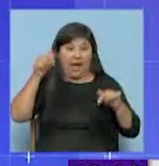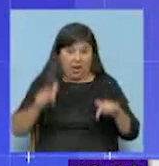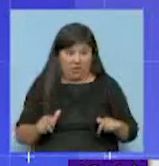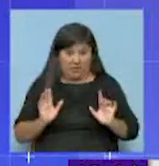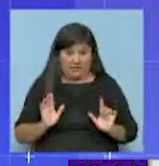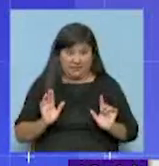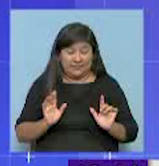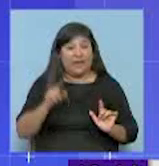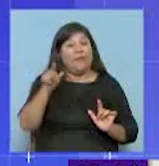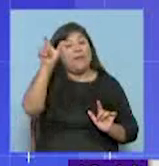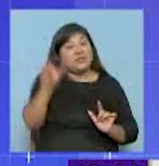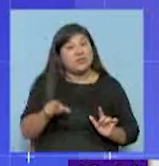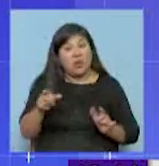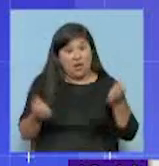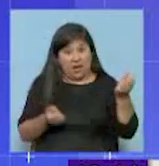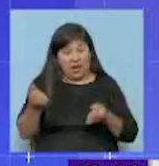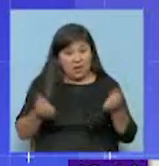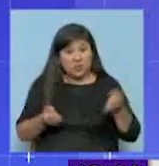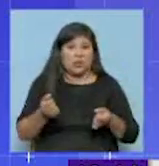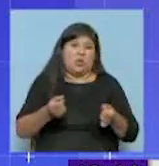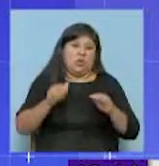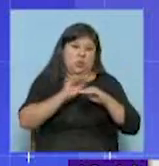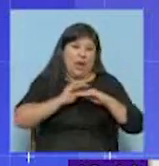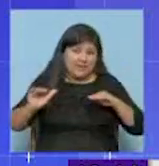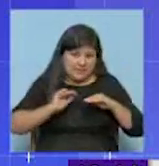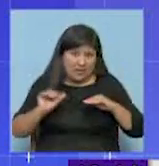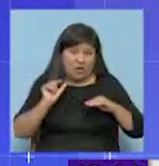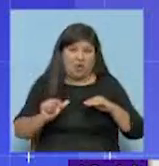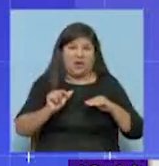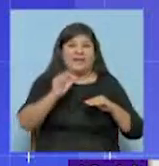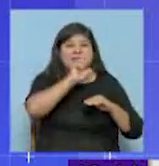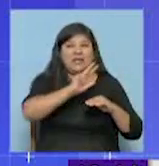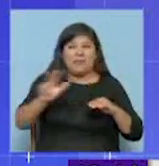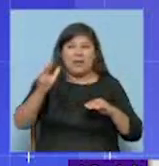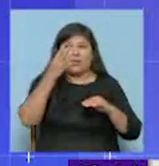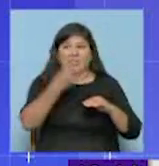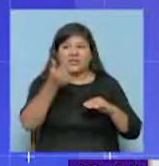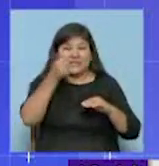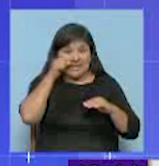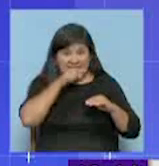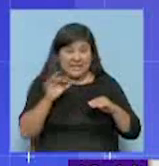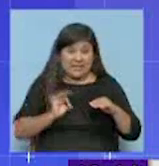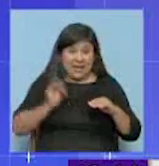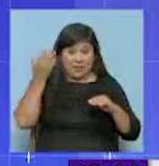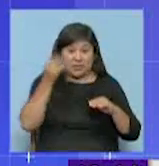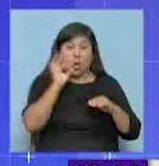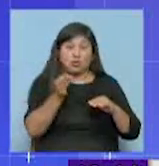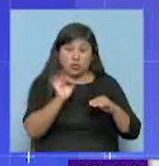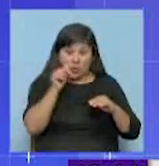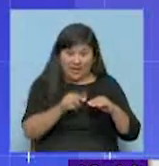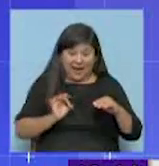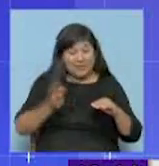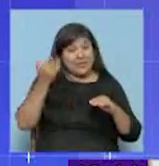que pagaba un vehículo de media gama con cuotas de 3.767 en octubre del año pasado pasó